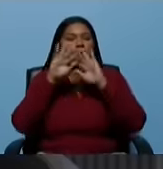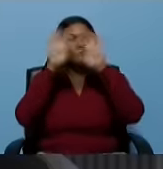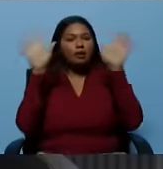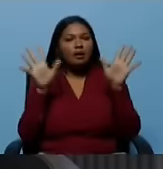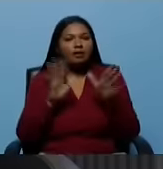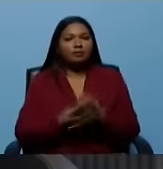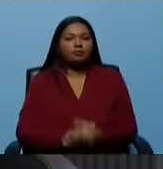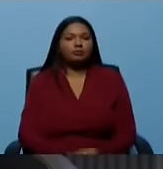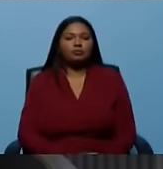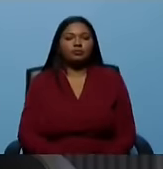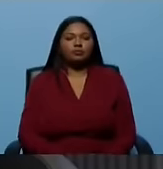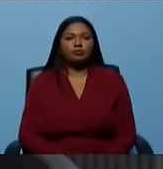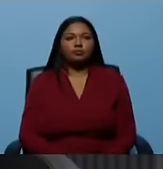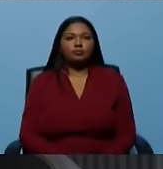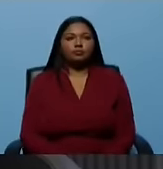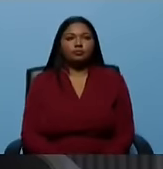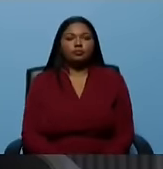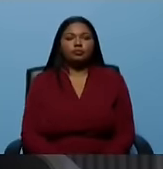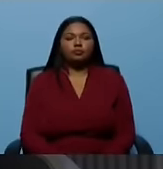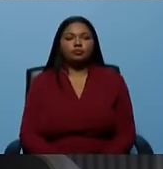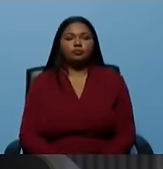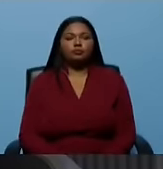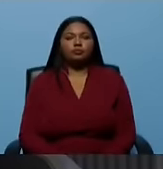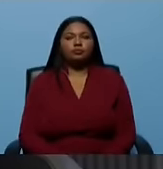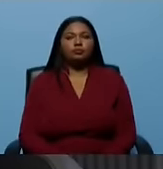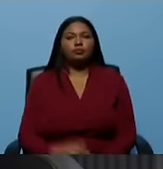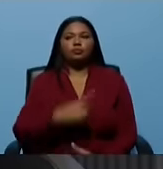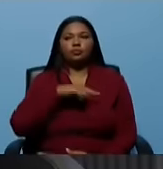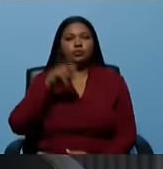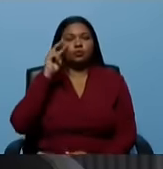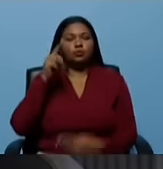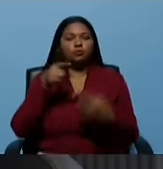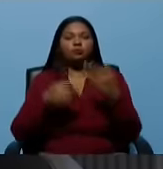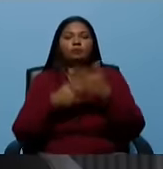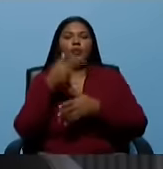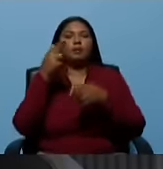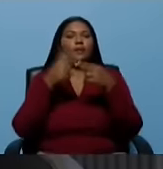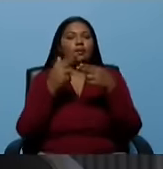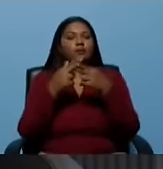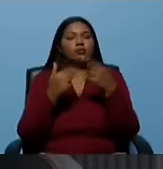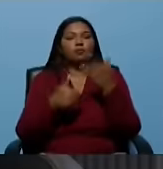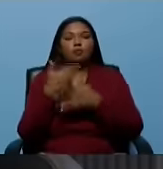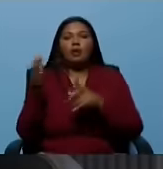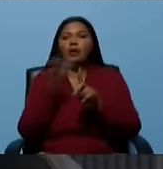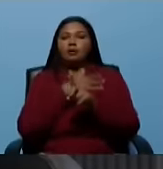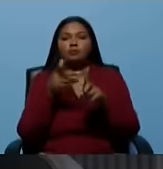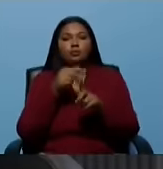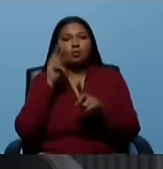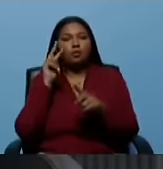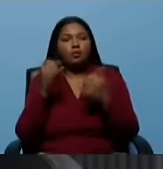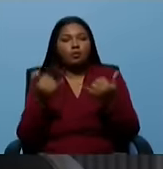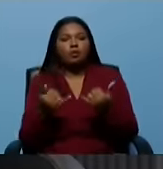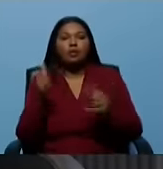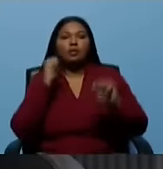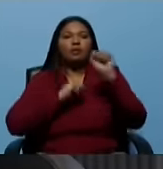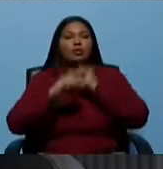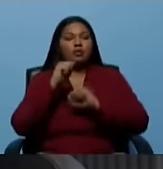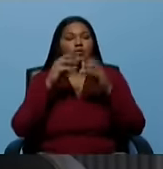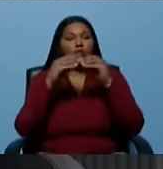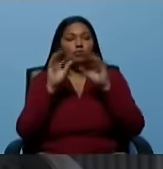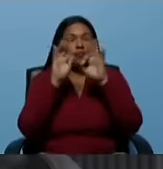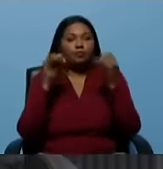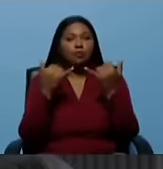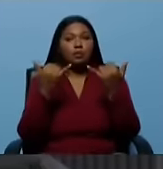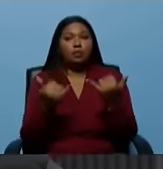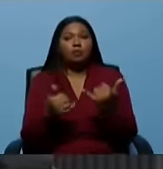hoy que La amenaza es tan Clara vemos una acción más peligrosa más agresiva Por qué Porque se están defendiendo mico que ya